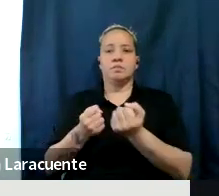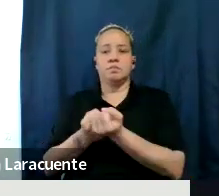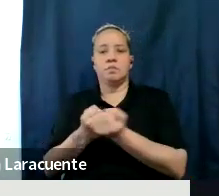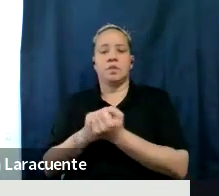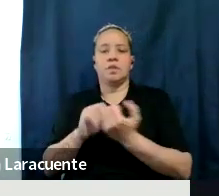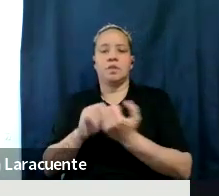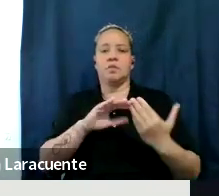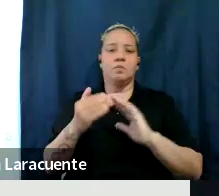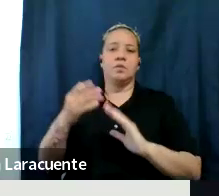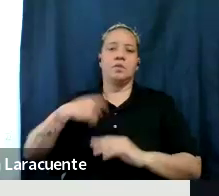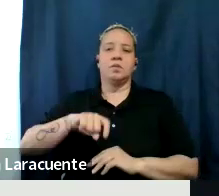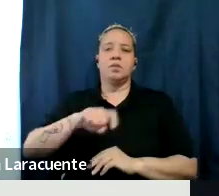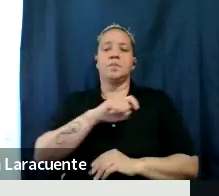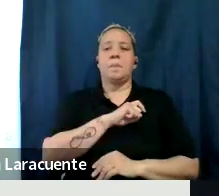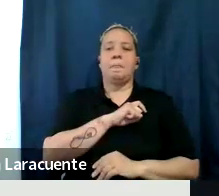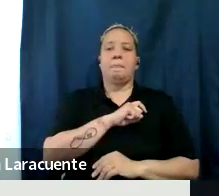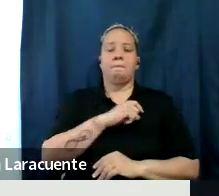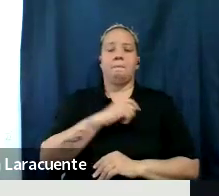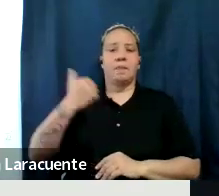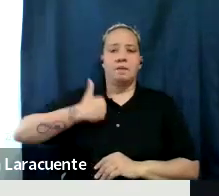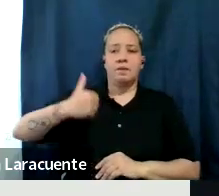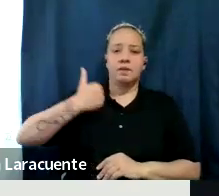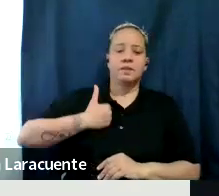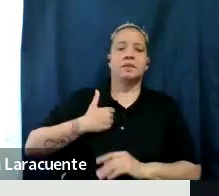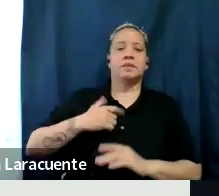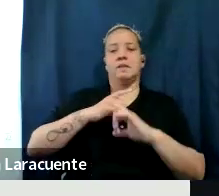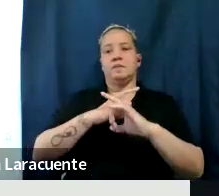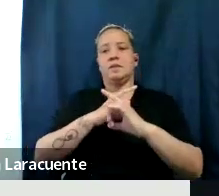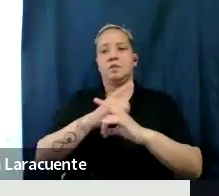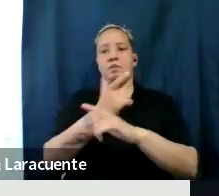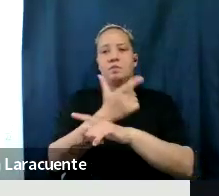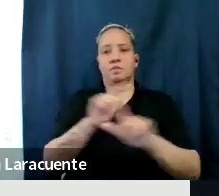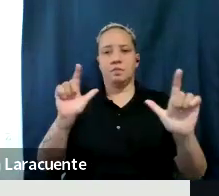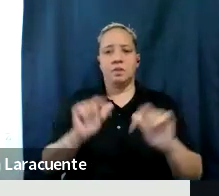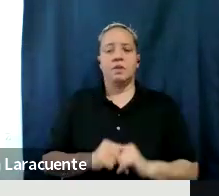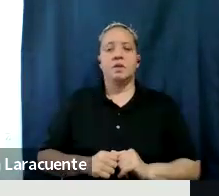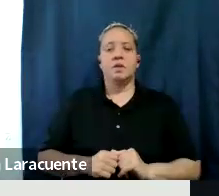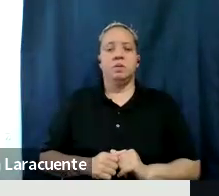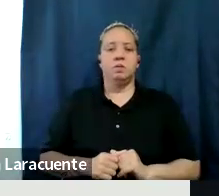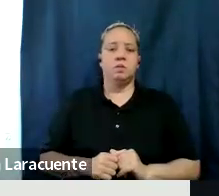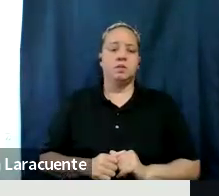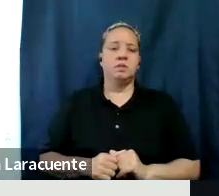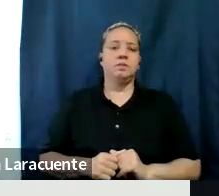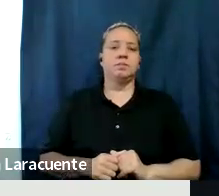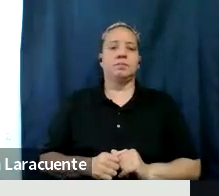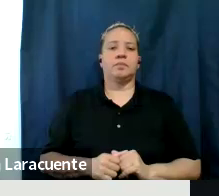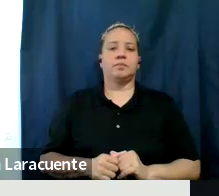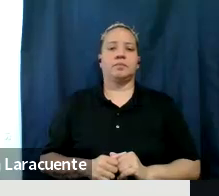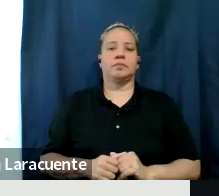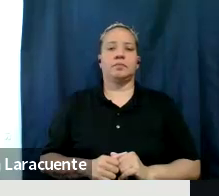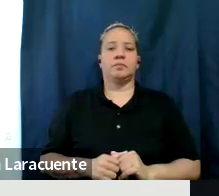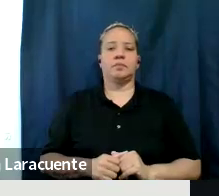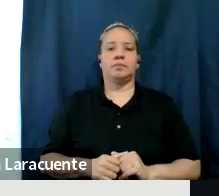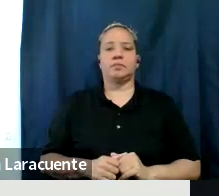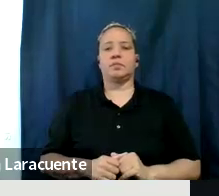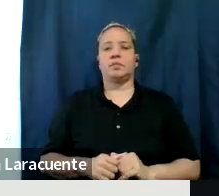pueblo español que tan valientemente está defendiendo sus libertades. Partidarios de las instituciones